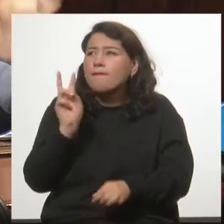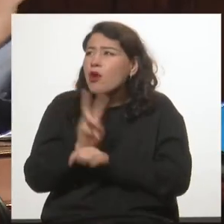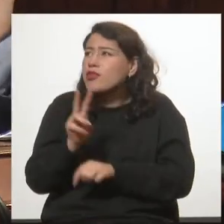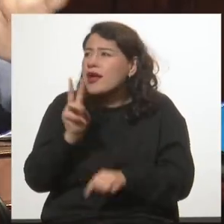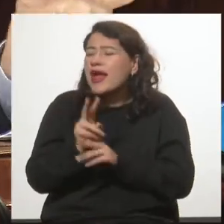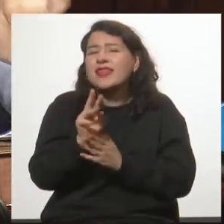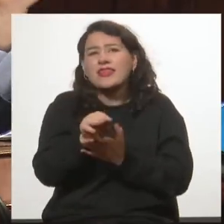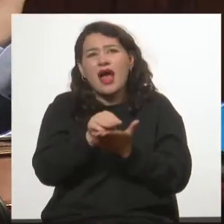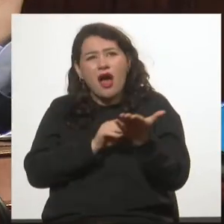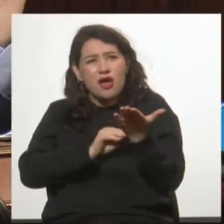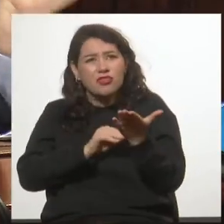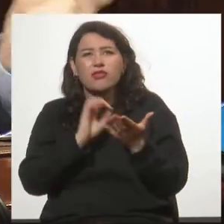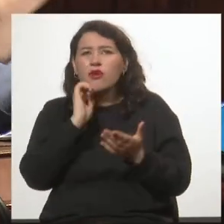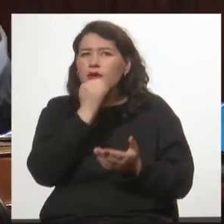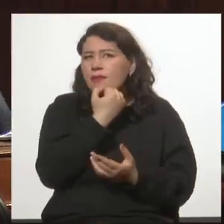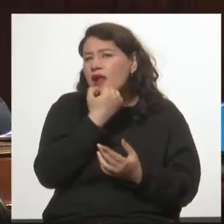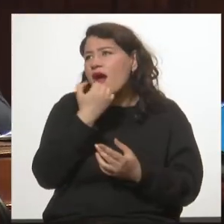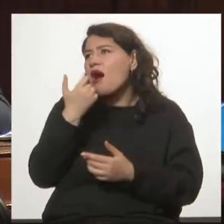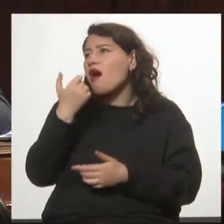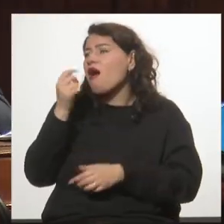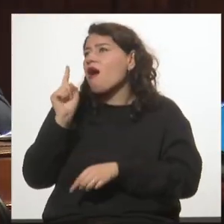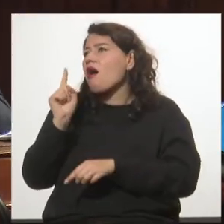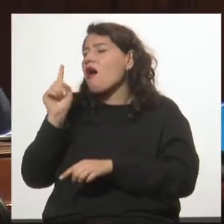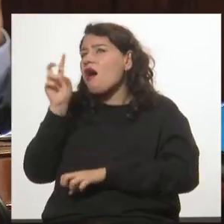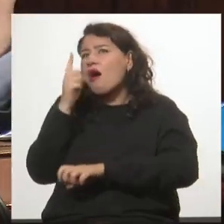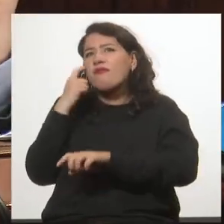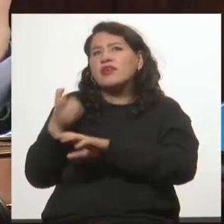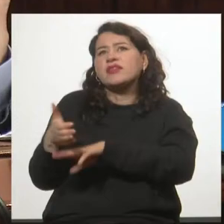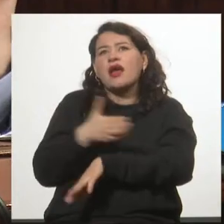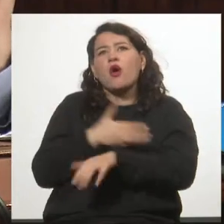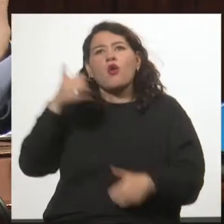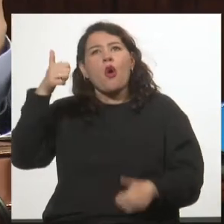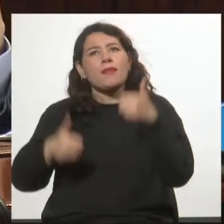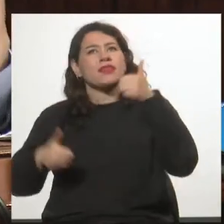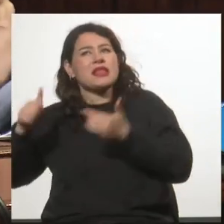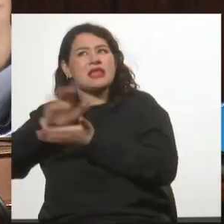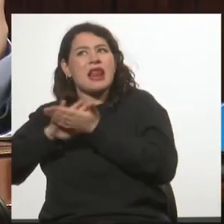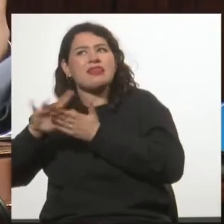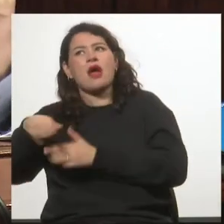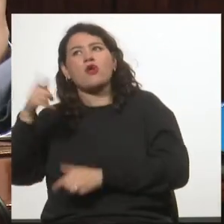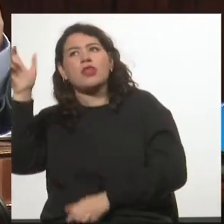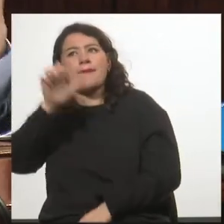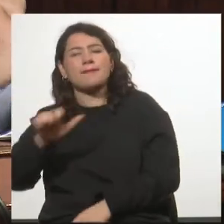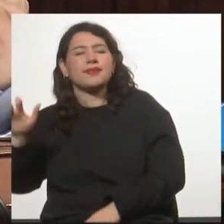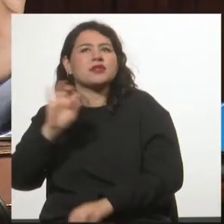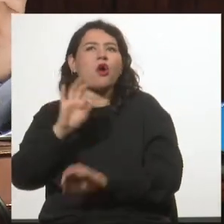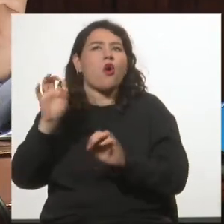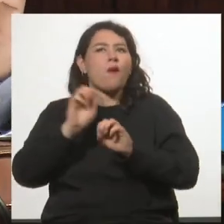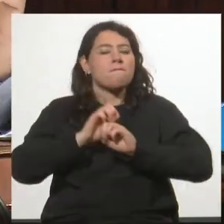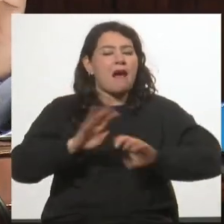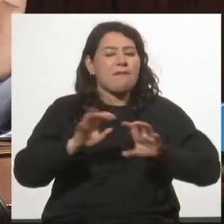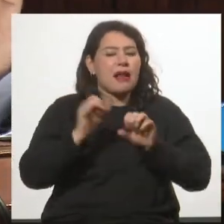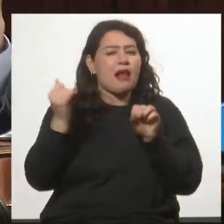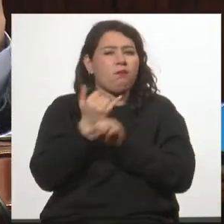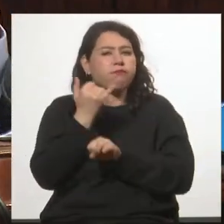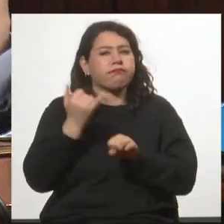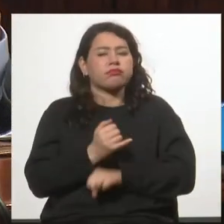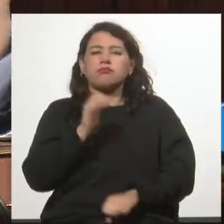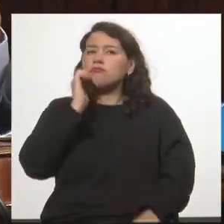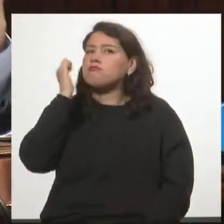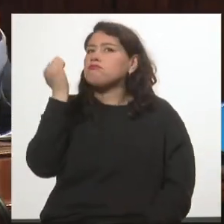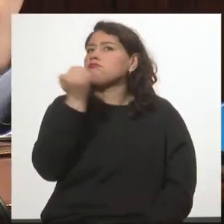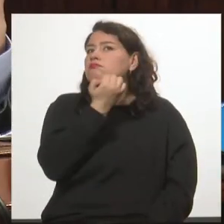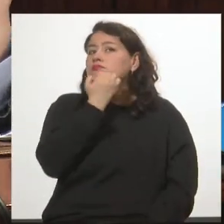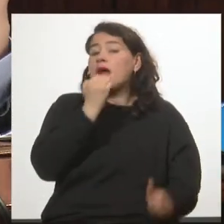evitar favorecer la competencia o se quiso guardar bajo llave todo lo mal hecho hasta la